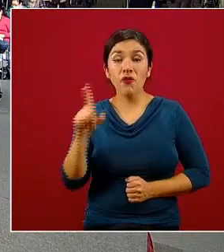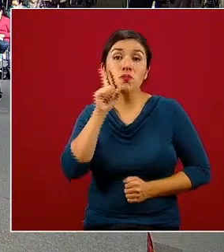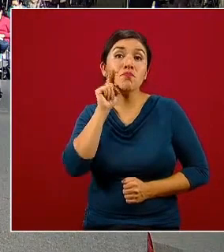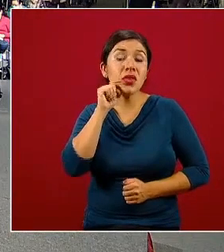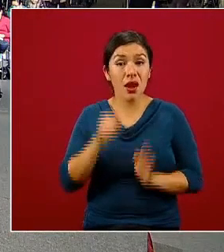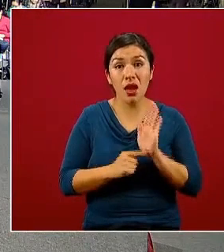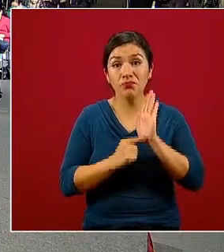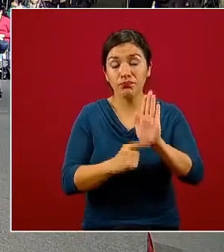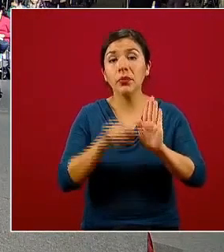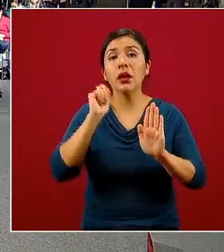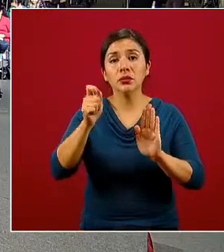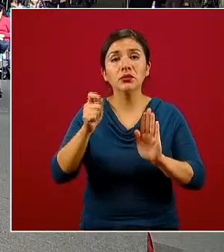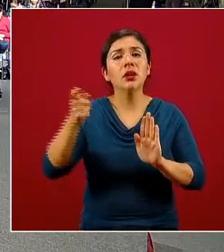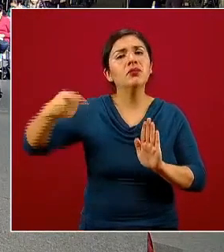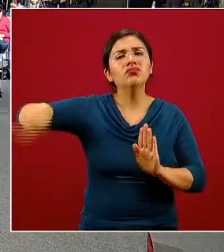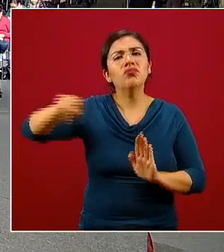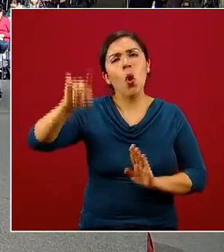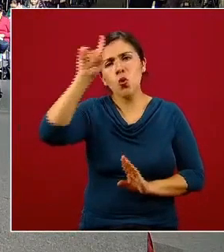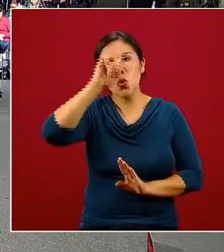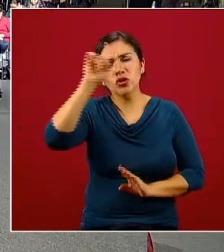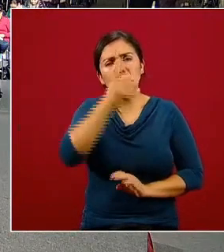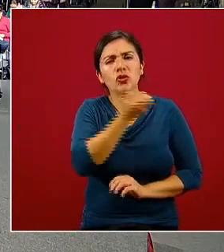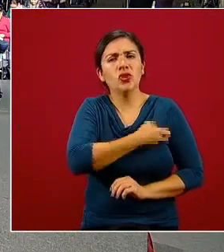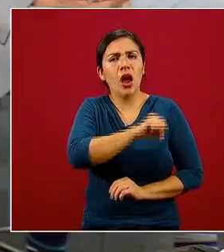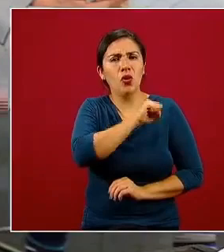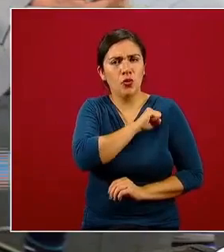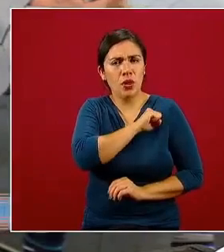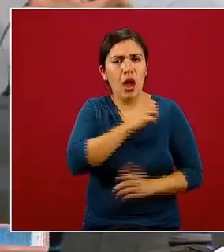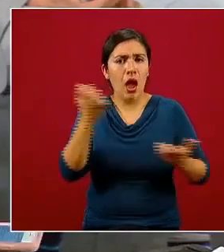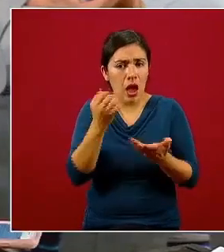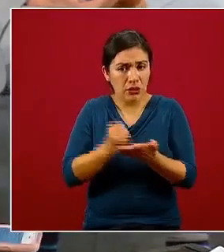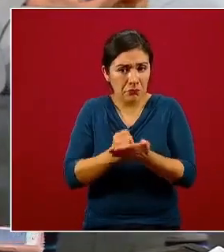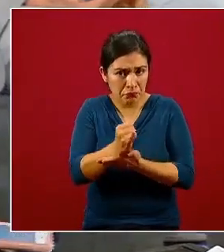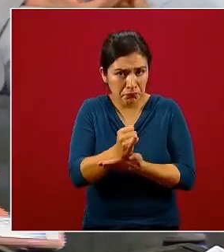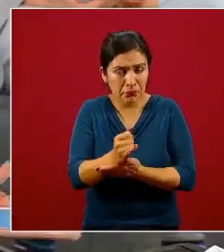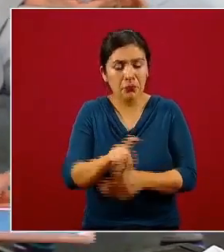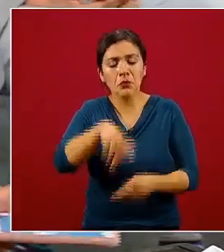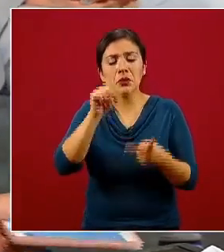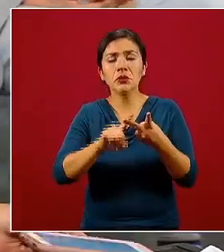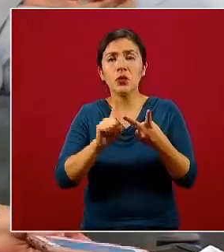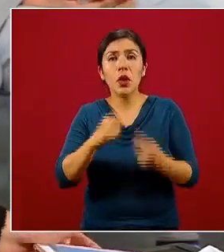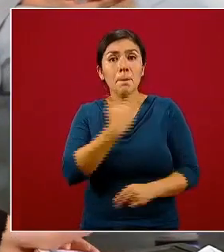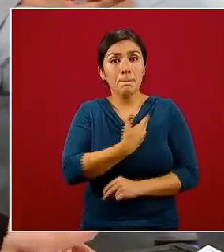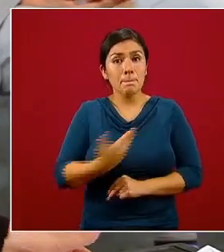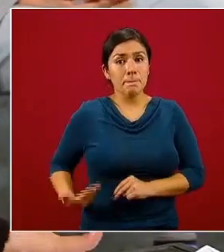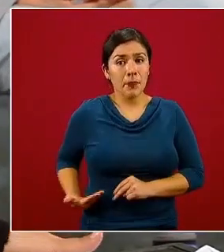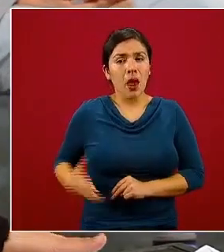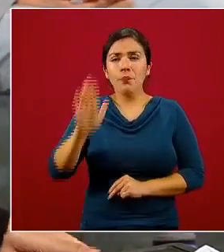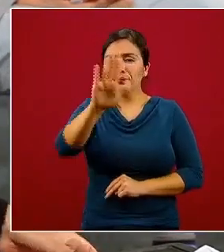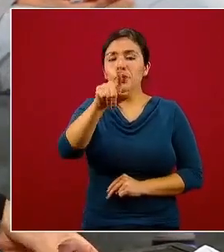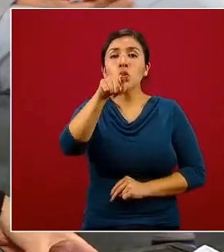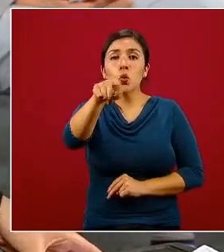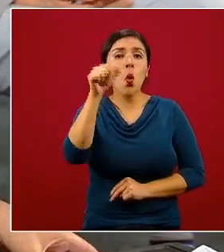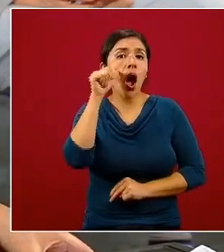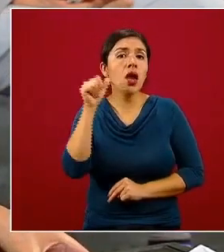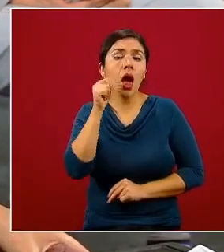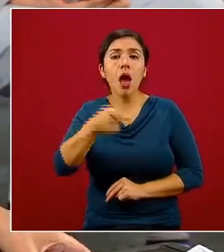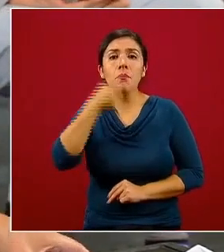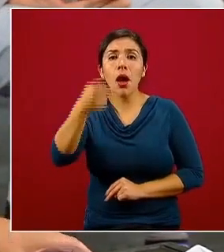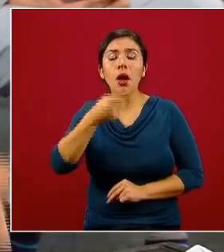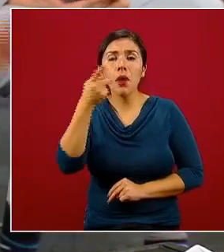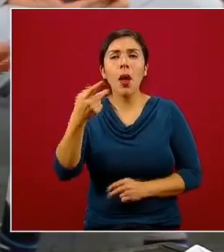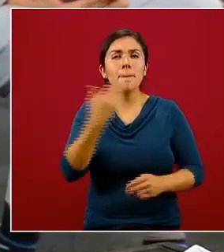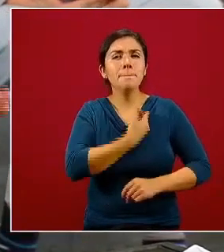medida aprobada por el Consejo de Salubridad. Segundo, el presidente dijo que, bueno, usted dijo ayer que las giras del presidente no